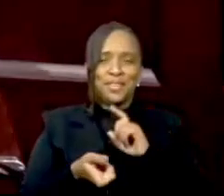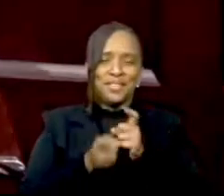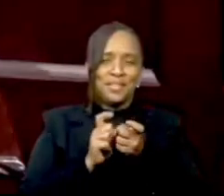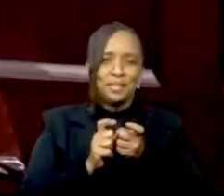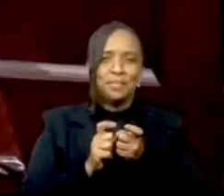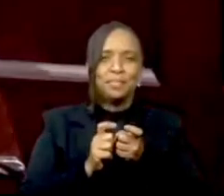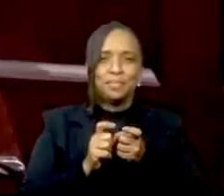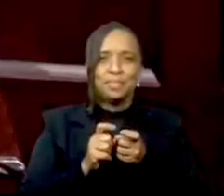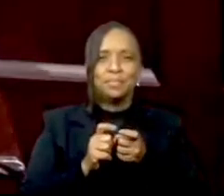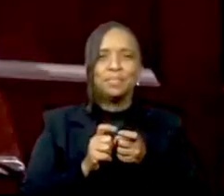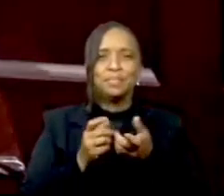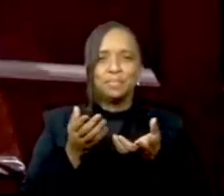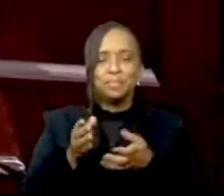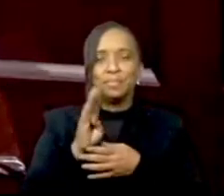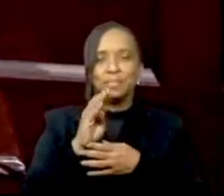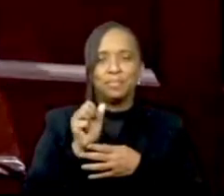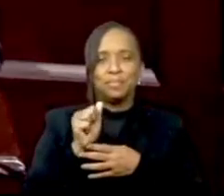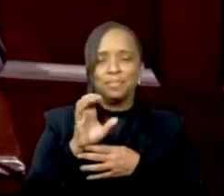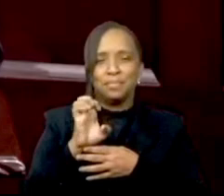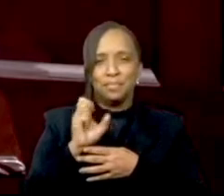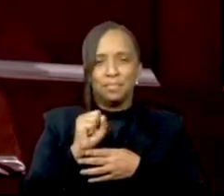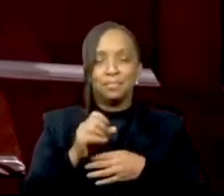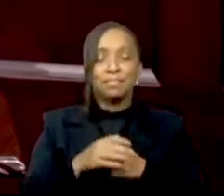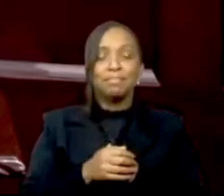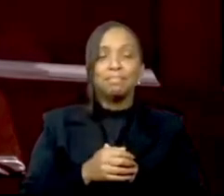Honorable presidente de esta asamblea.